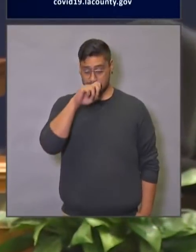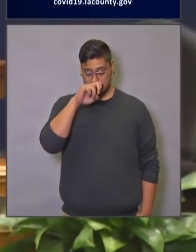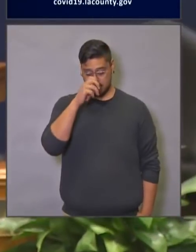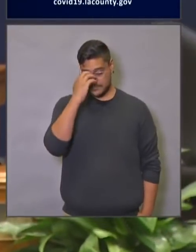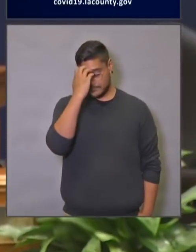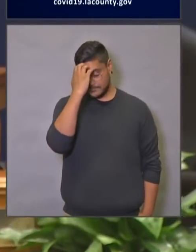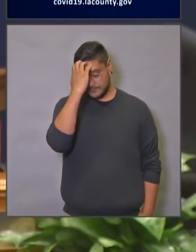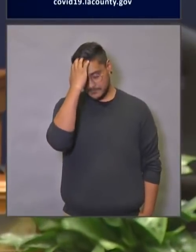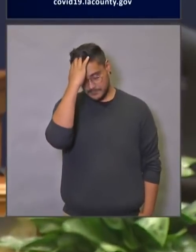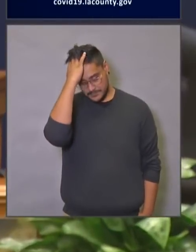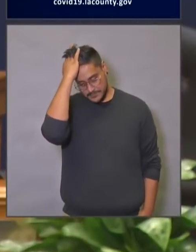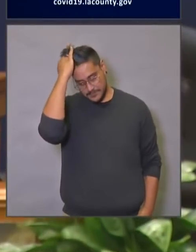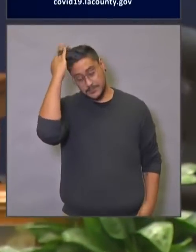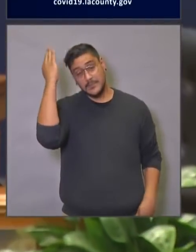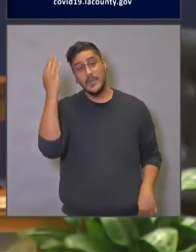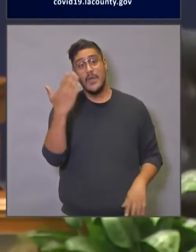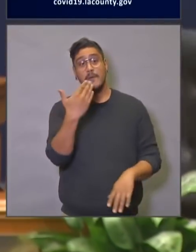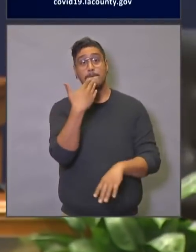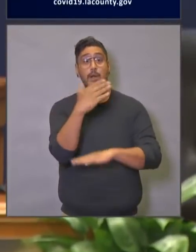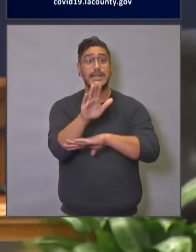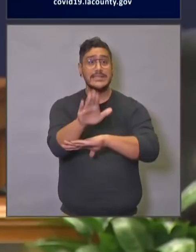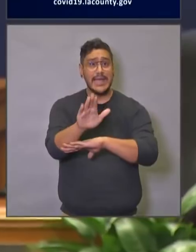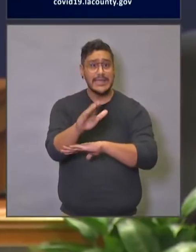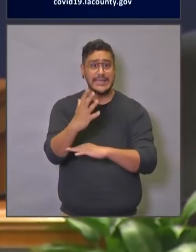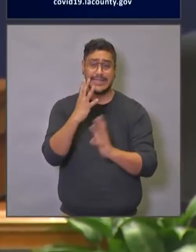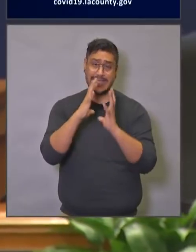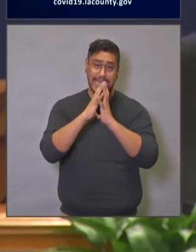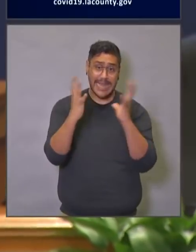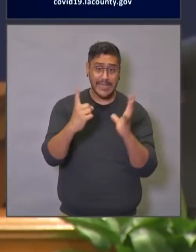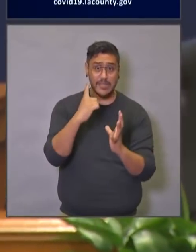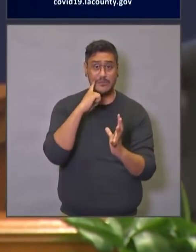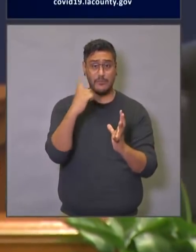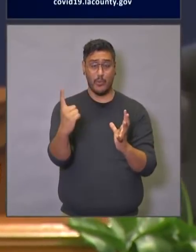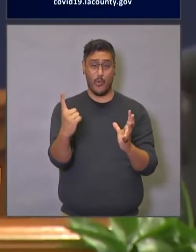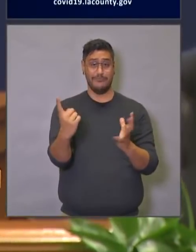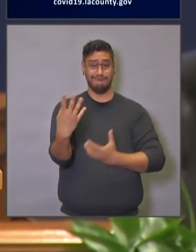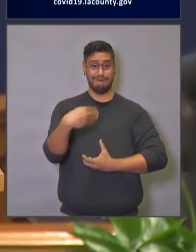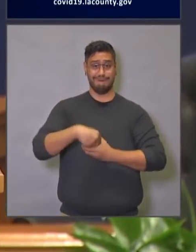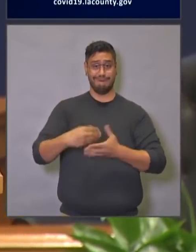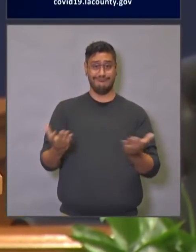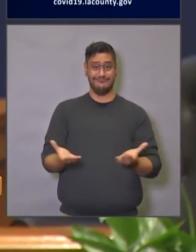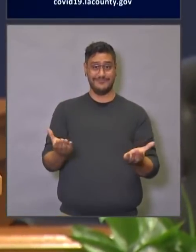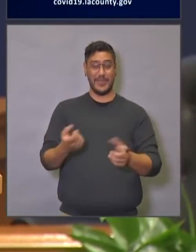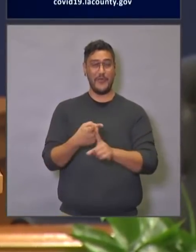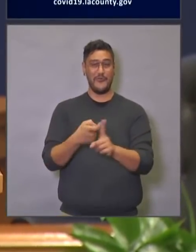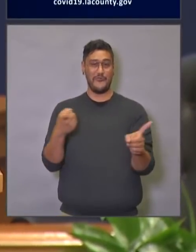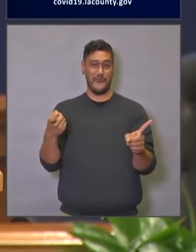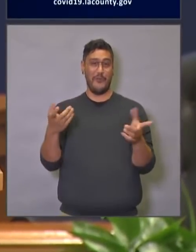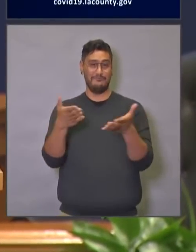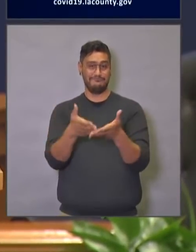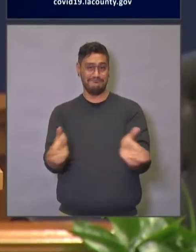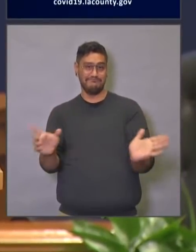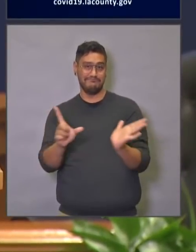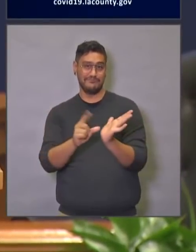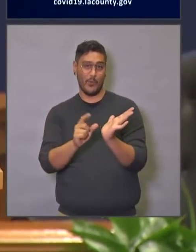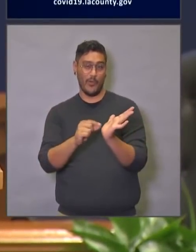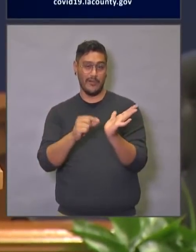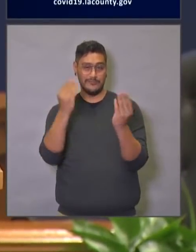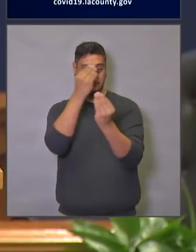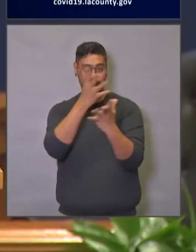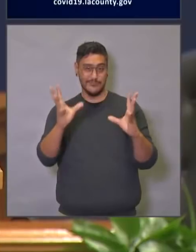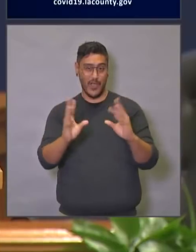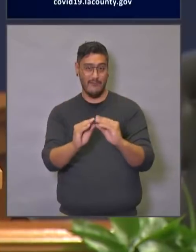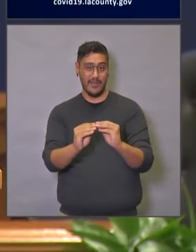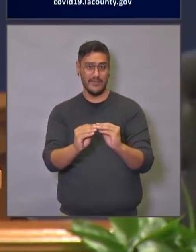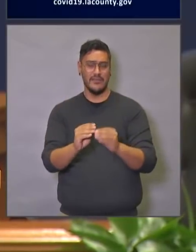Buenas tardes y gracias por acompañarnos hoy en nuestra conferencia de prensa hoy día. Hoy quiero llamar